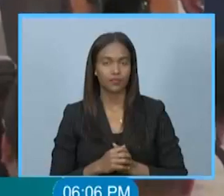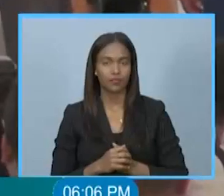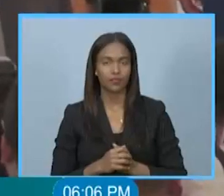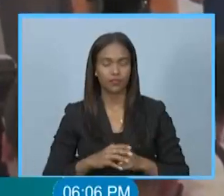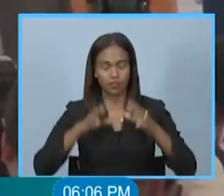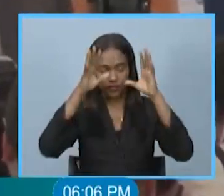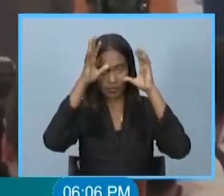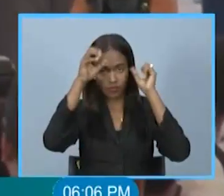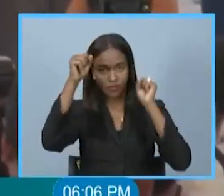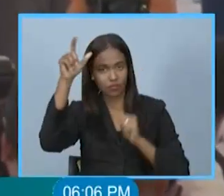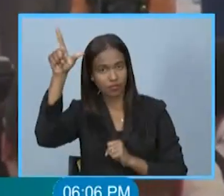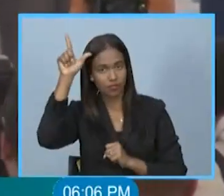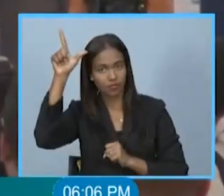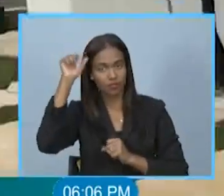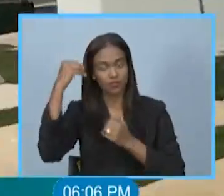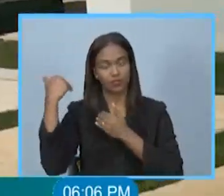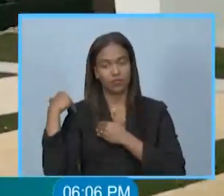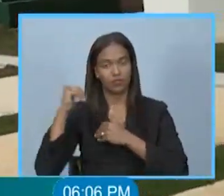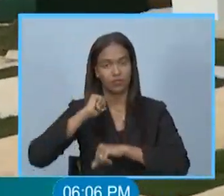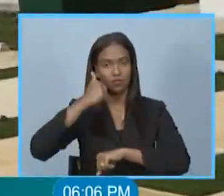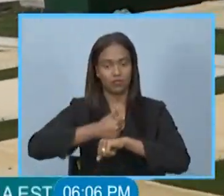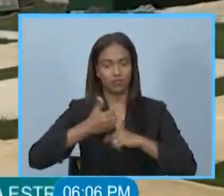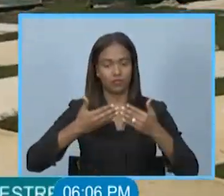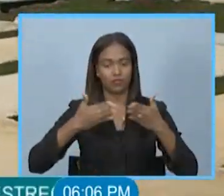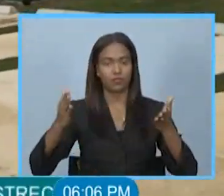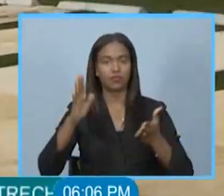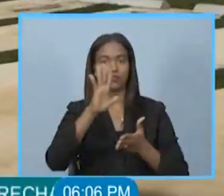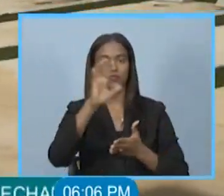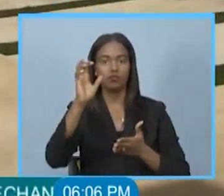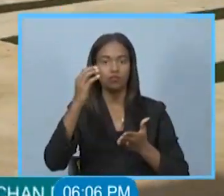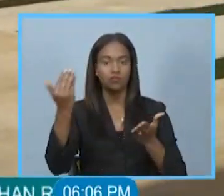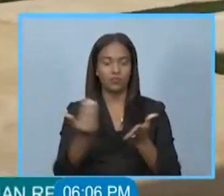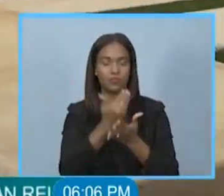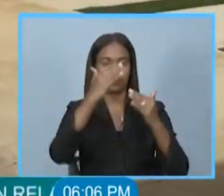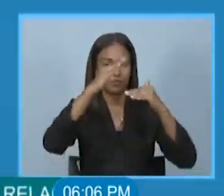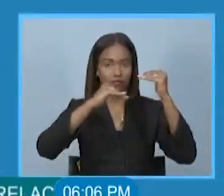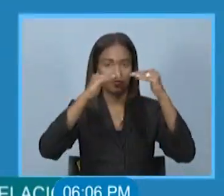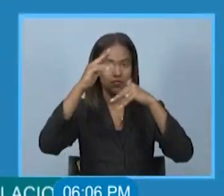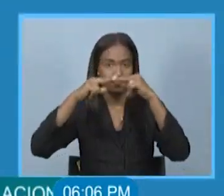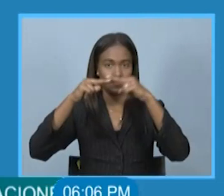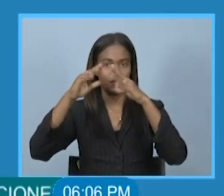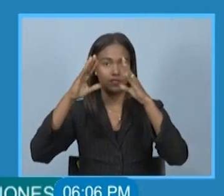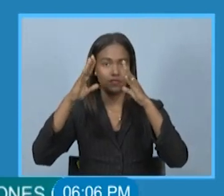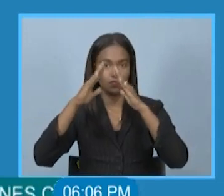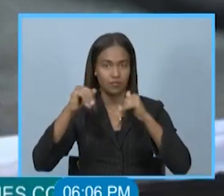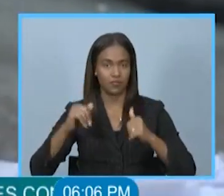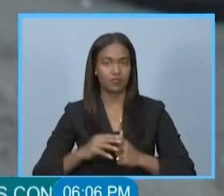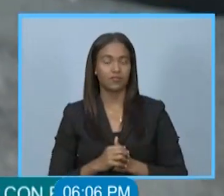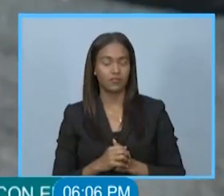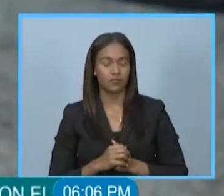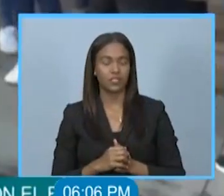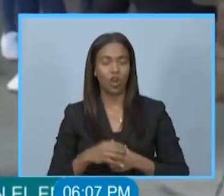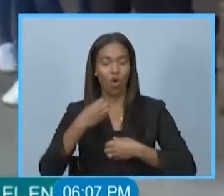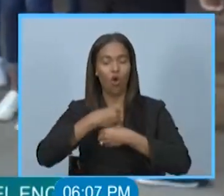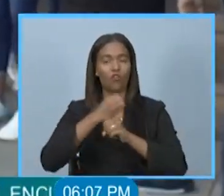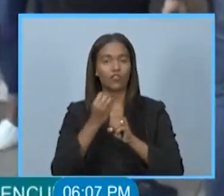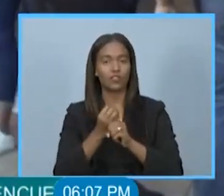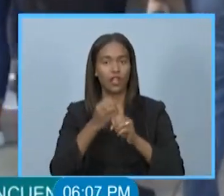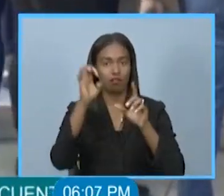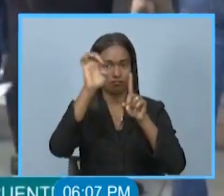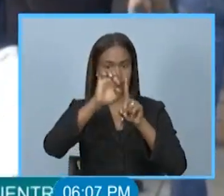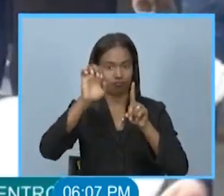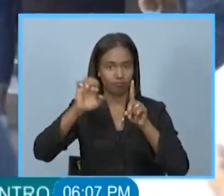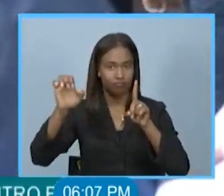presidente Luis sabinader encabeza entrega de 500 apartamentos oficina Nacional de